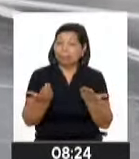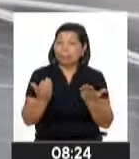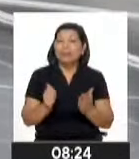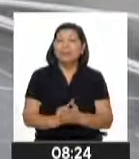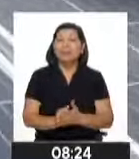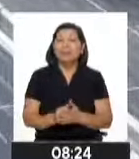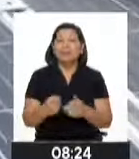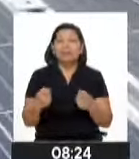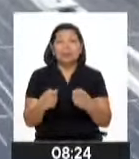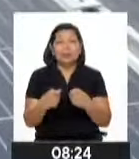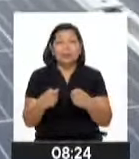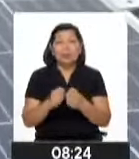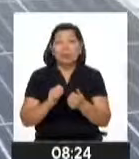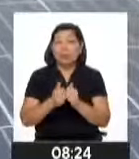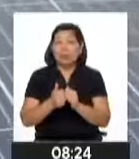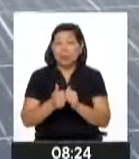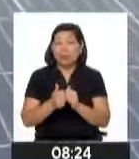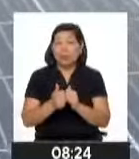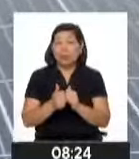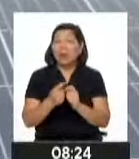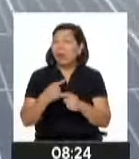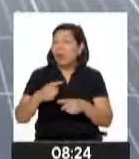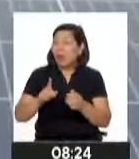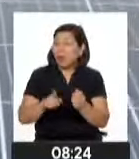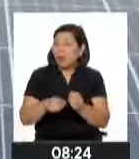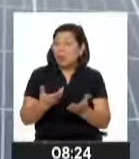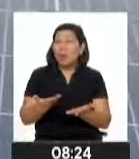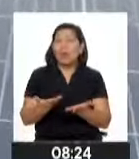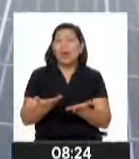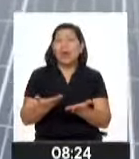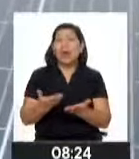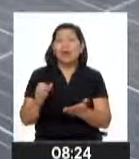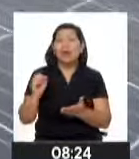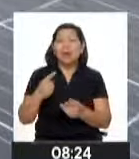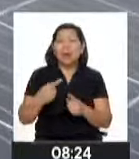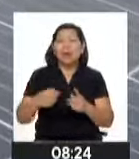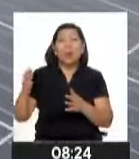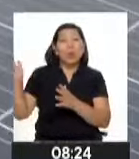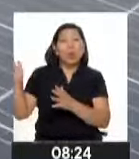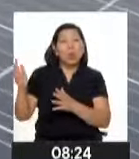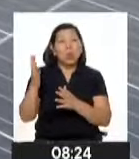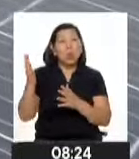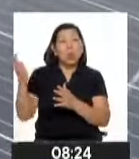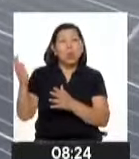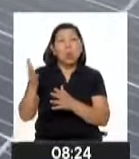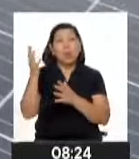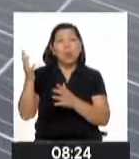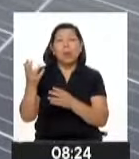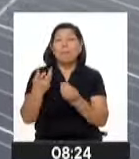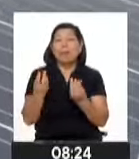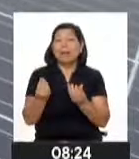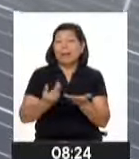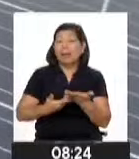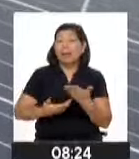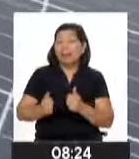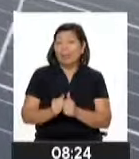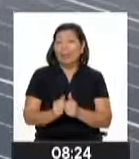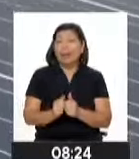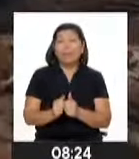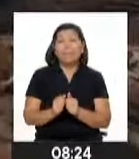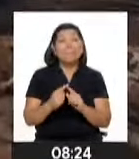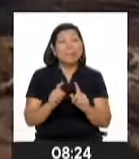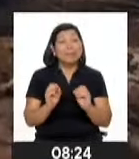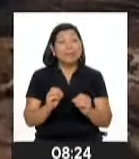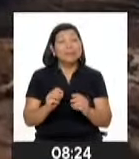las energías renovables no convencionales como la solar, el viento y la biomasa. Asimismo, señaló que la implementación